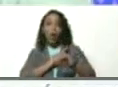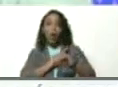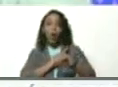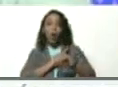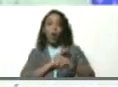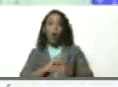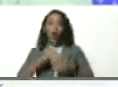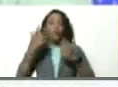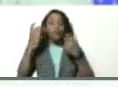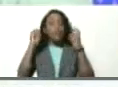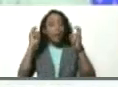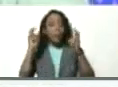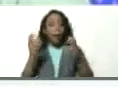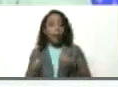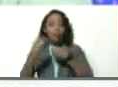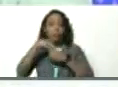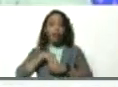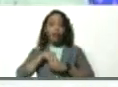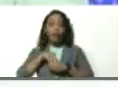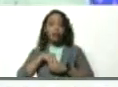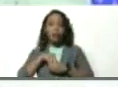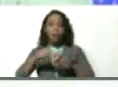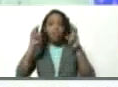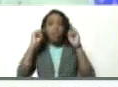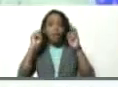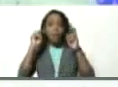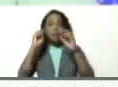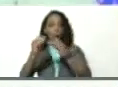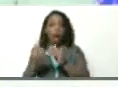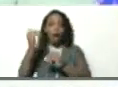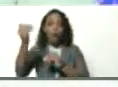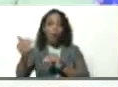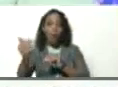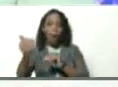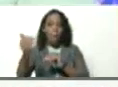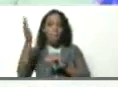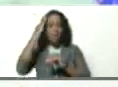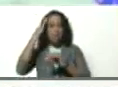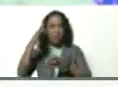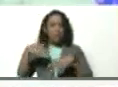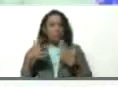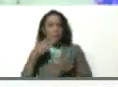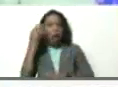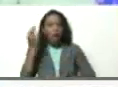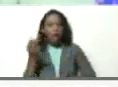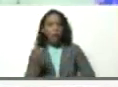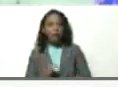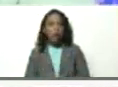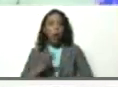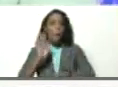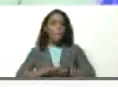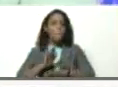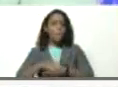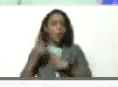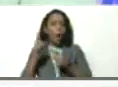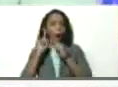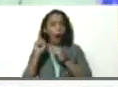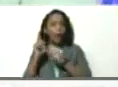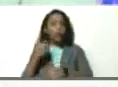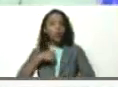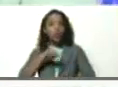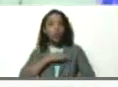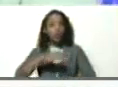causas internas causas externas para saber la verdad porque hay allí donde